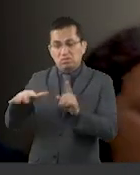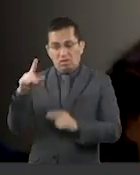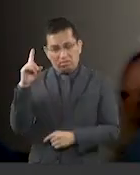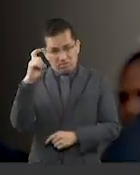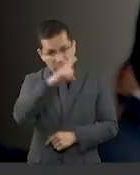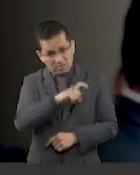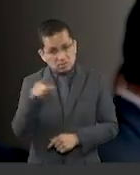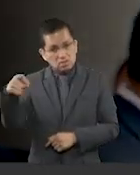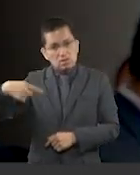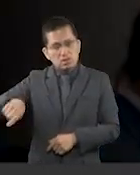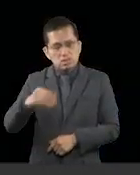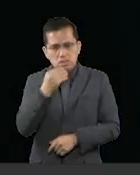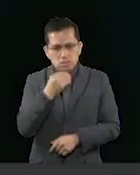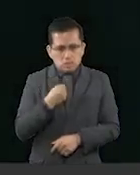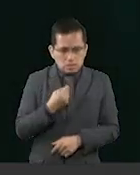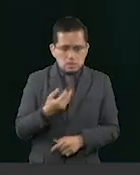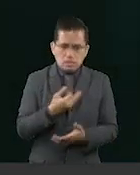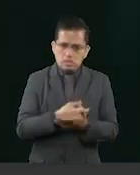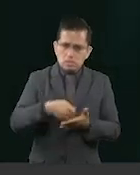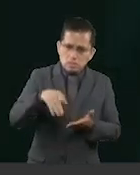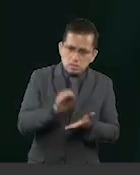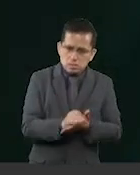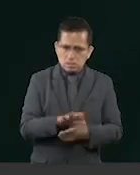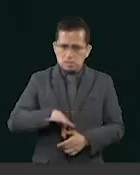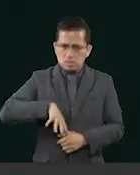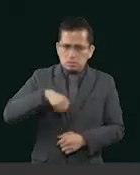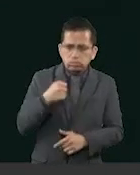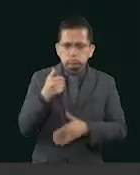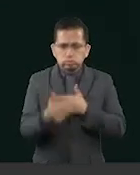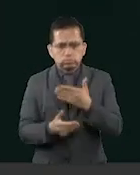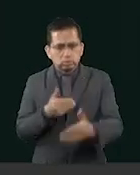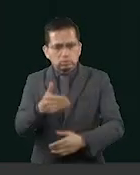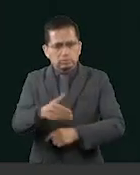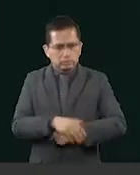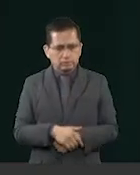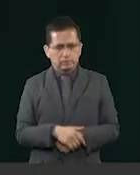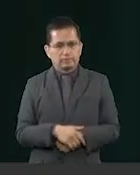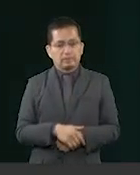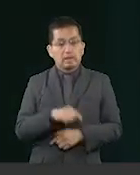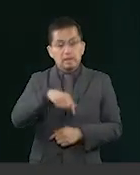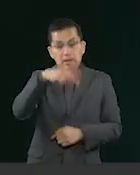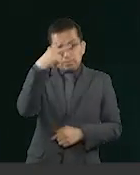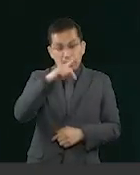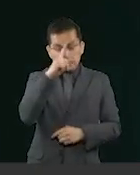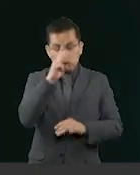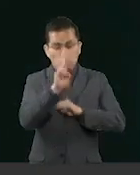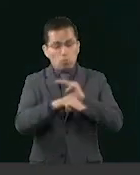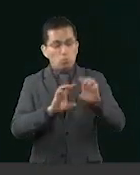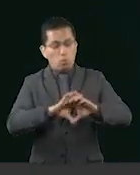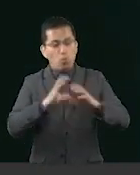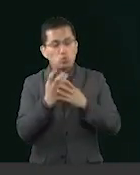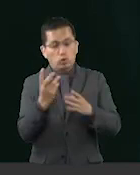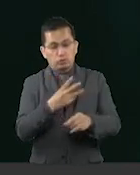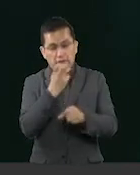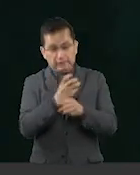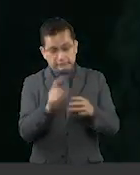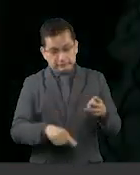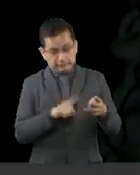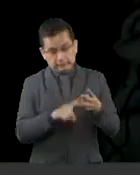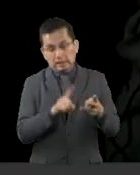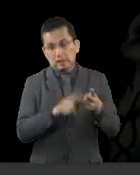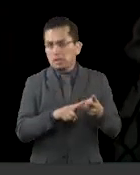que tener en su viaje. México, en su tradición de asilo, es el tercer país del mundo con más peticiones de